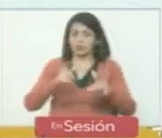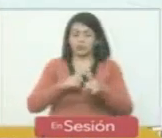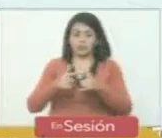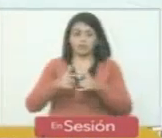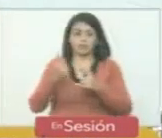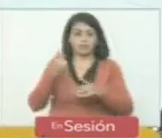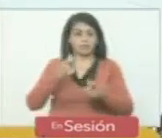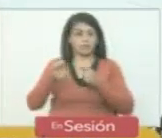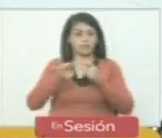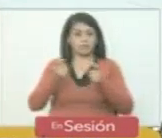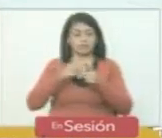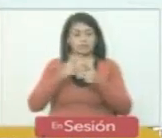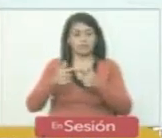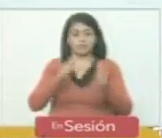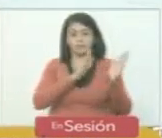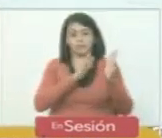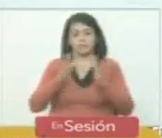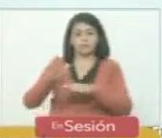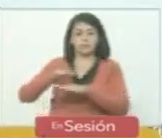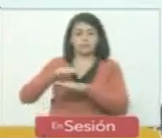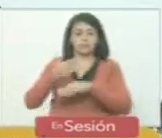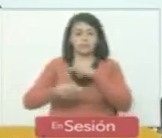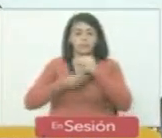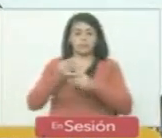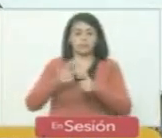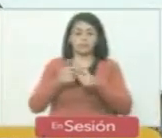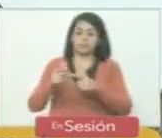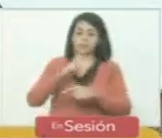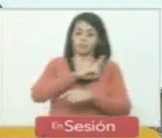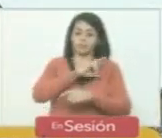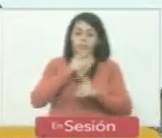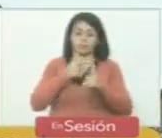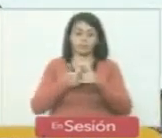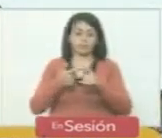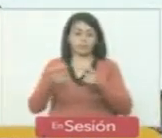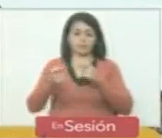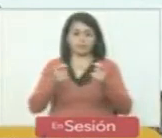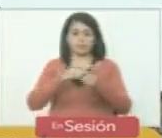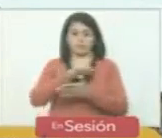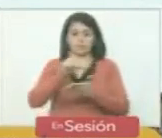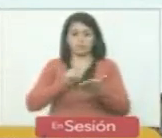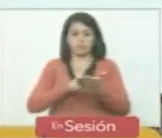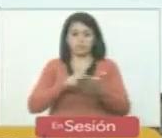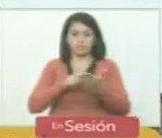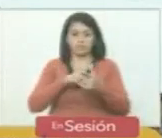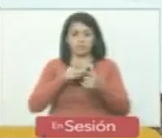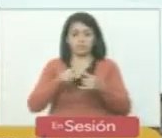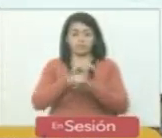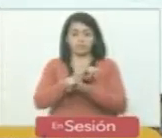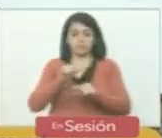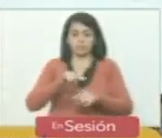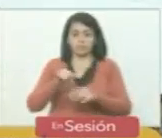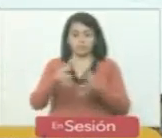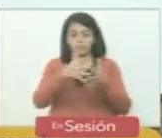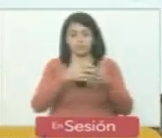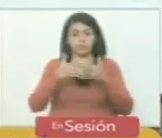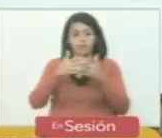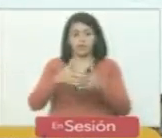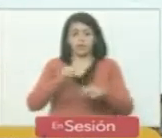irregular, todas coordinadas y bajo la dirección del gobierno de Estados Unidos de